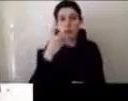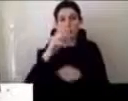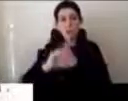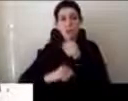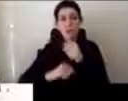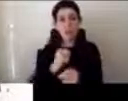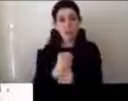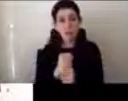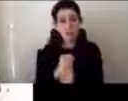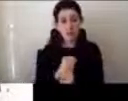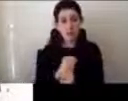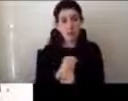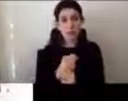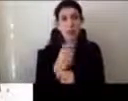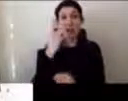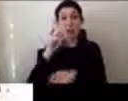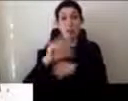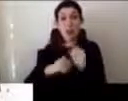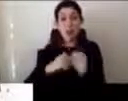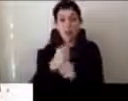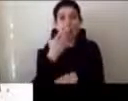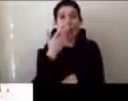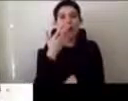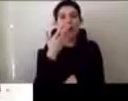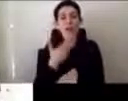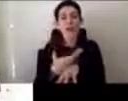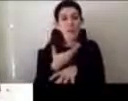una sinaptogénesis